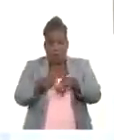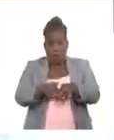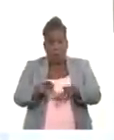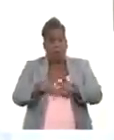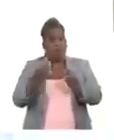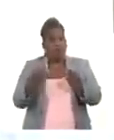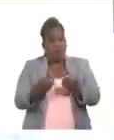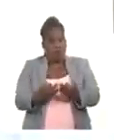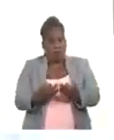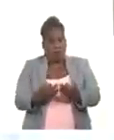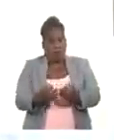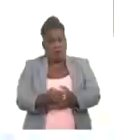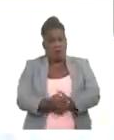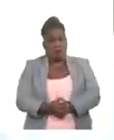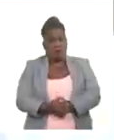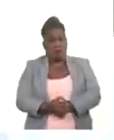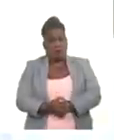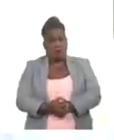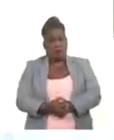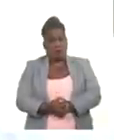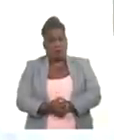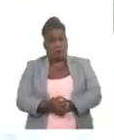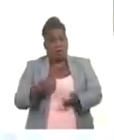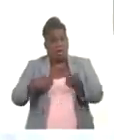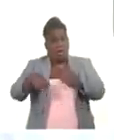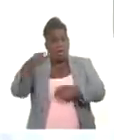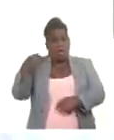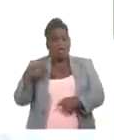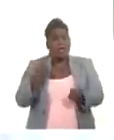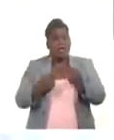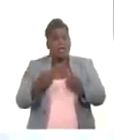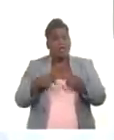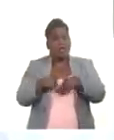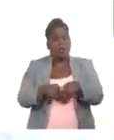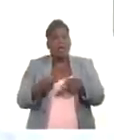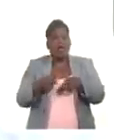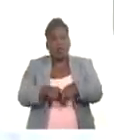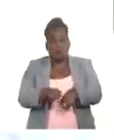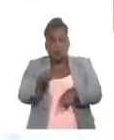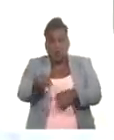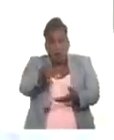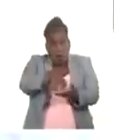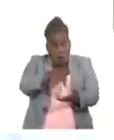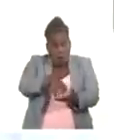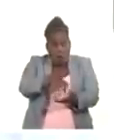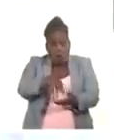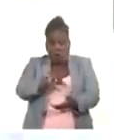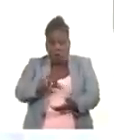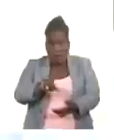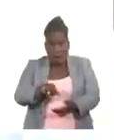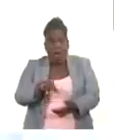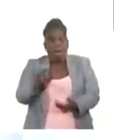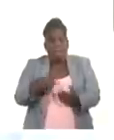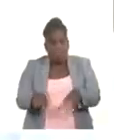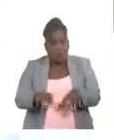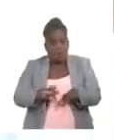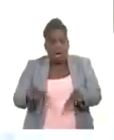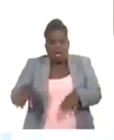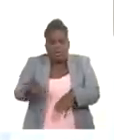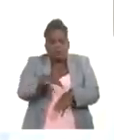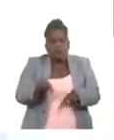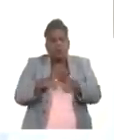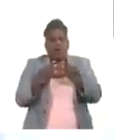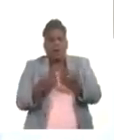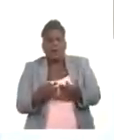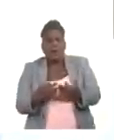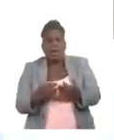que estaban alrededor del suceso, que ayer habían algunos, pero bueno, ya hoy todo el mundo está confiado y tranquilo que los